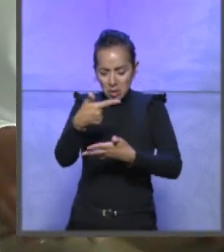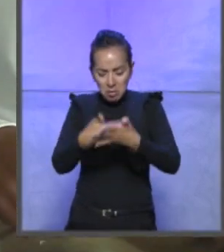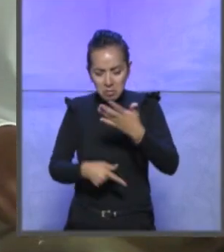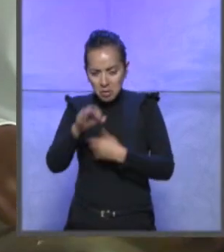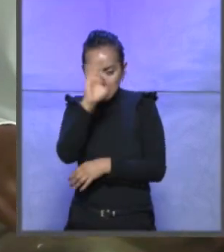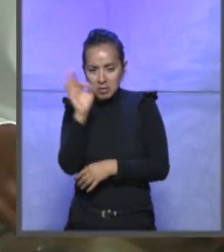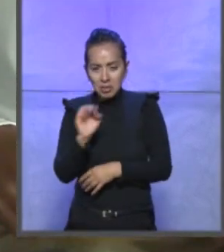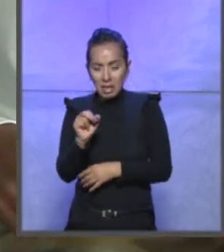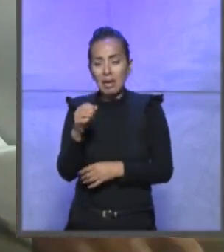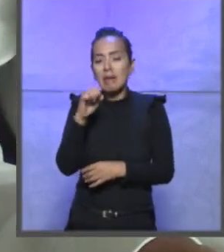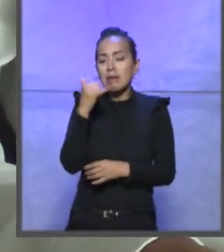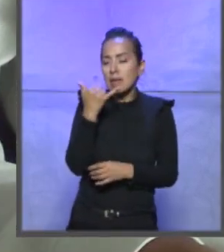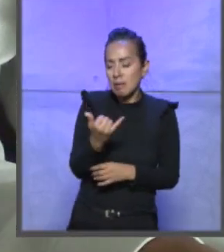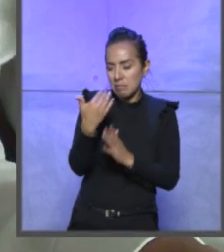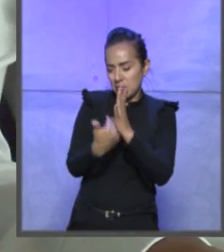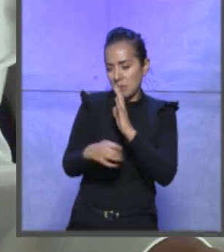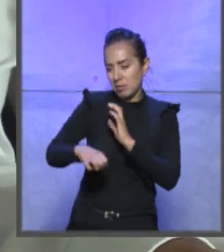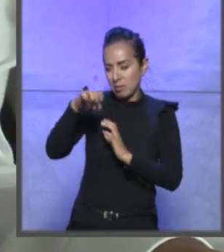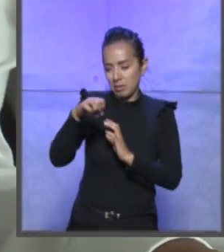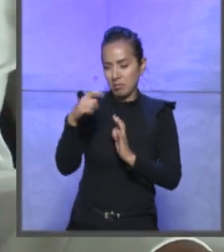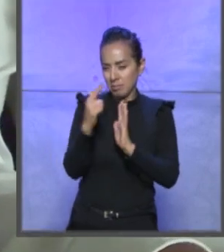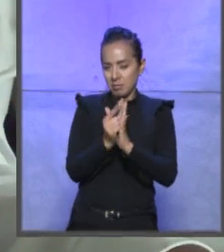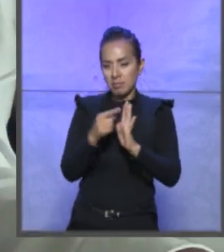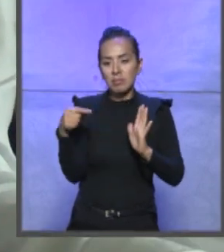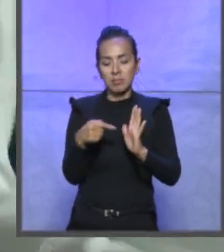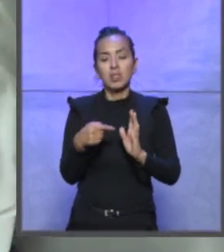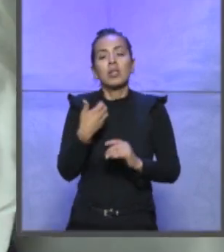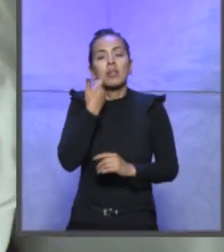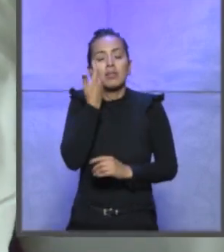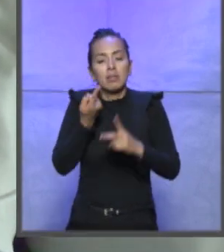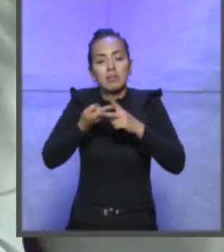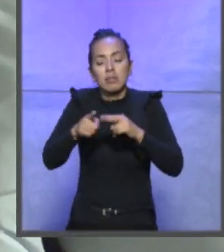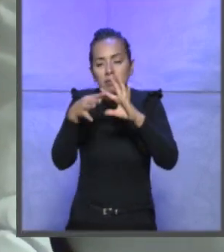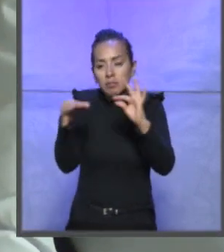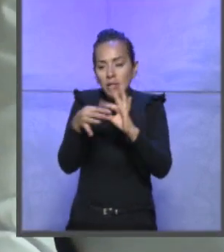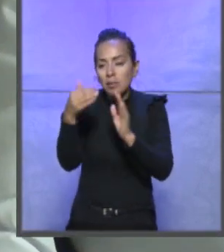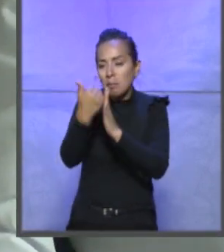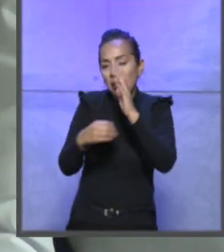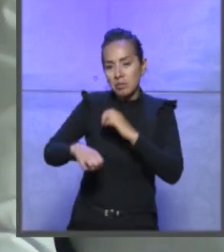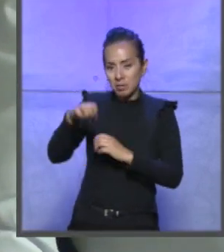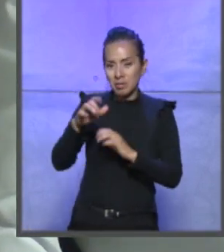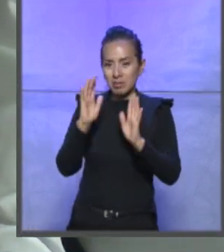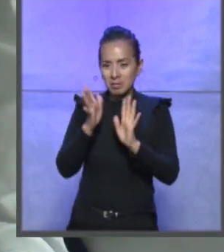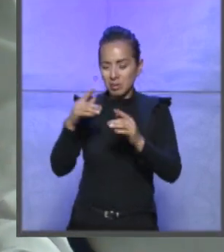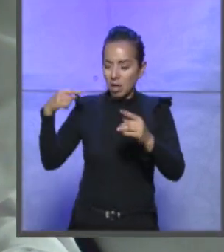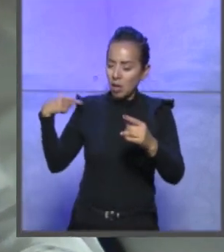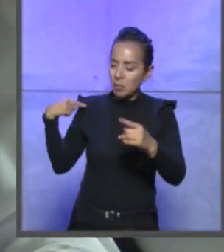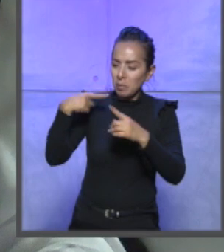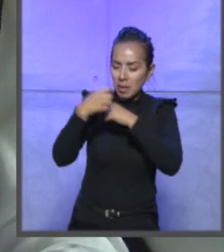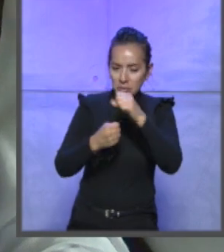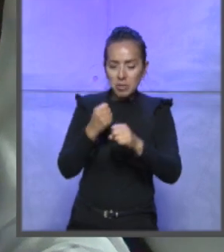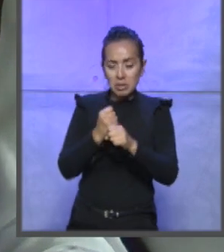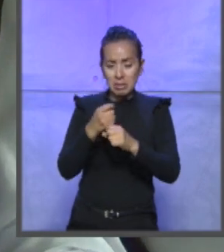la disminución de la edad? Quisiera empezar hablando sobre la disminución de la edad, en el cual hemos visto a lo largo de